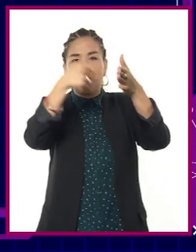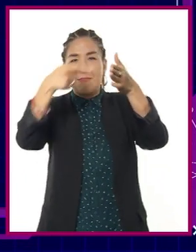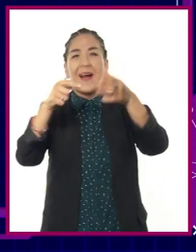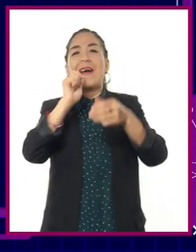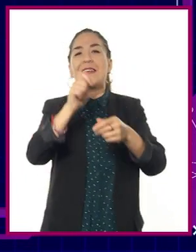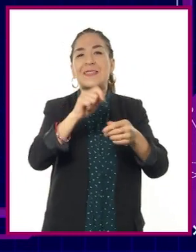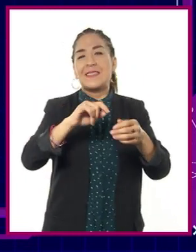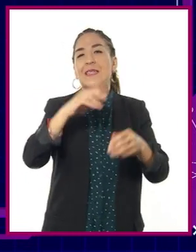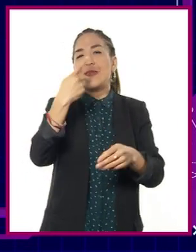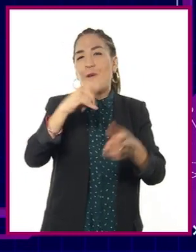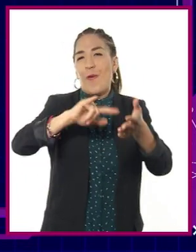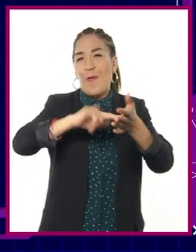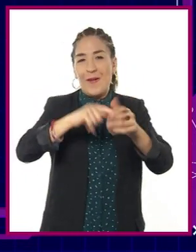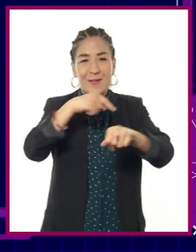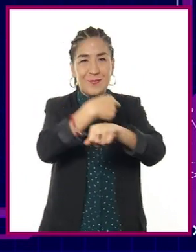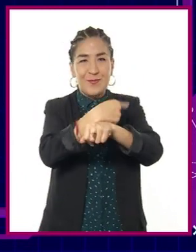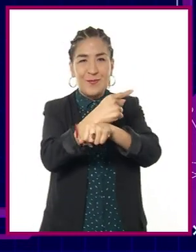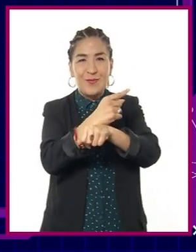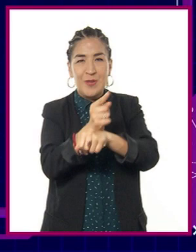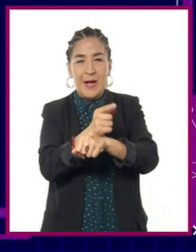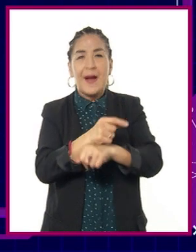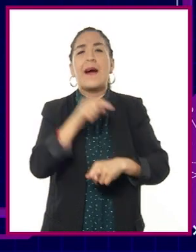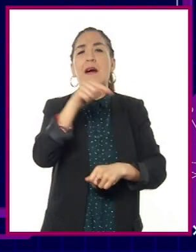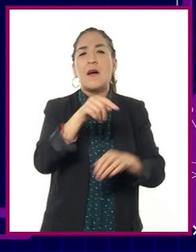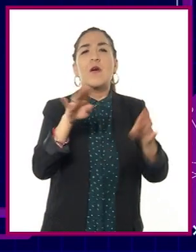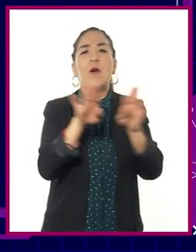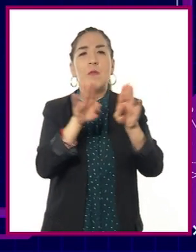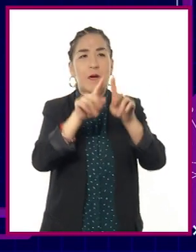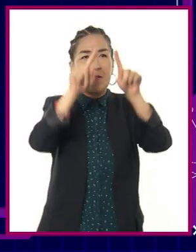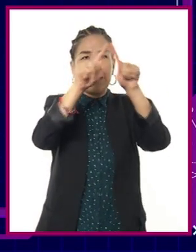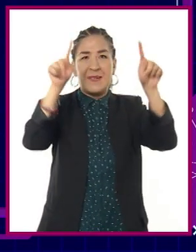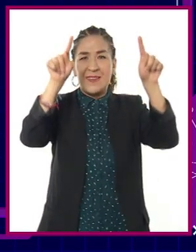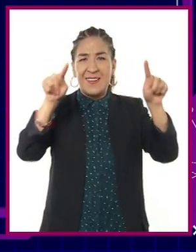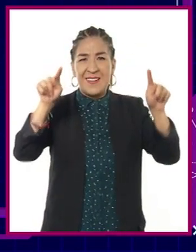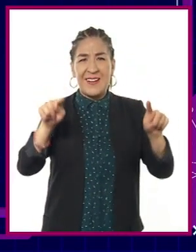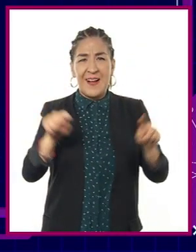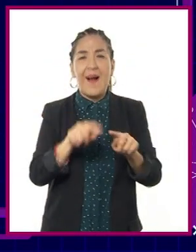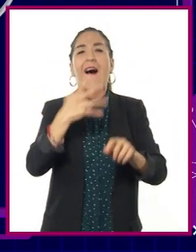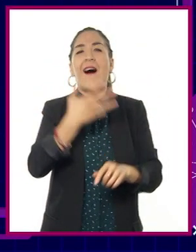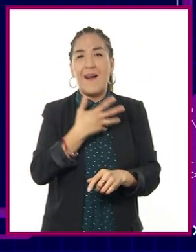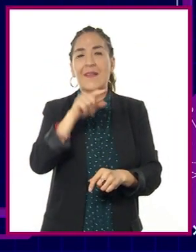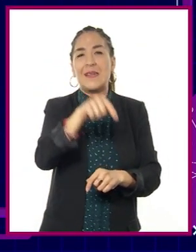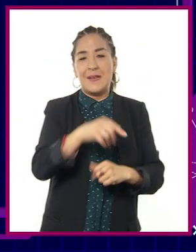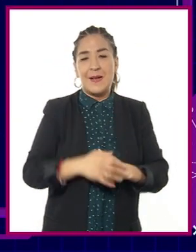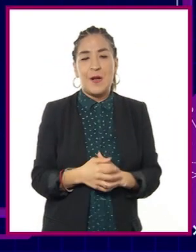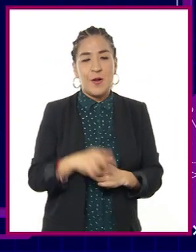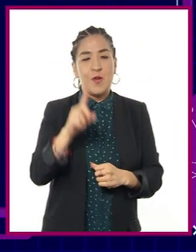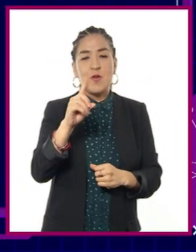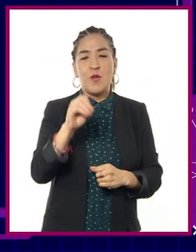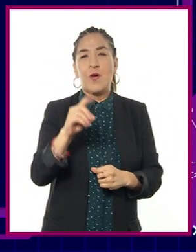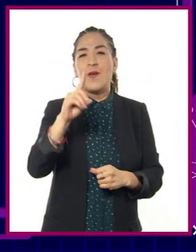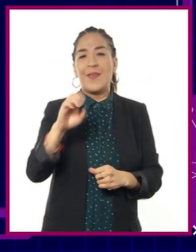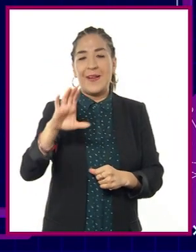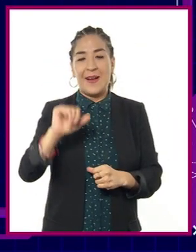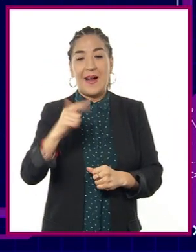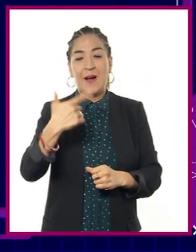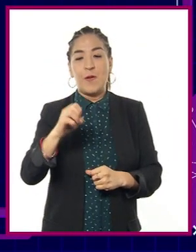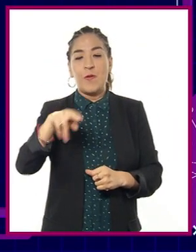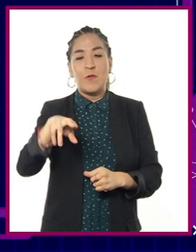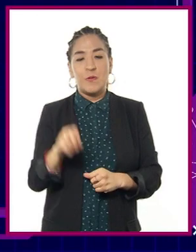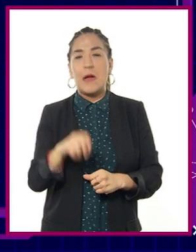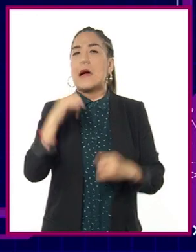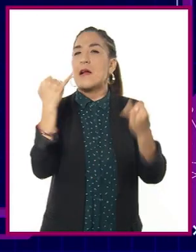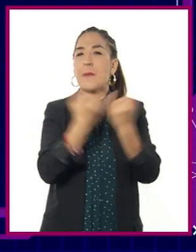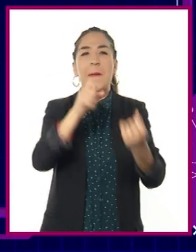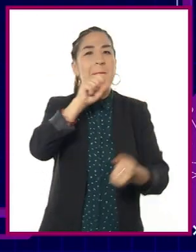las horas. Al unir esas marcas se forma un dodecágono. Lo mismo